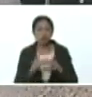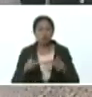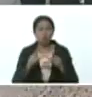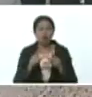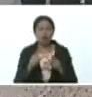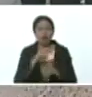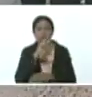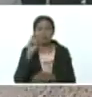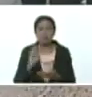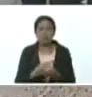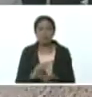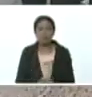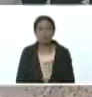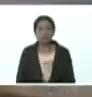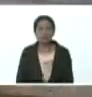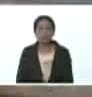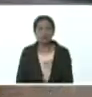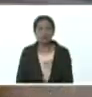nivel nacional.